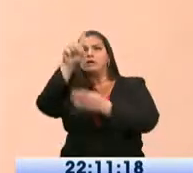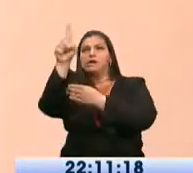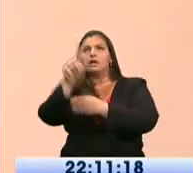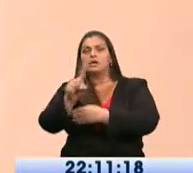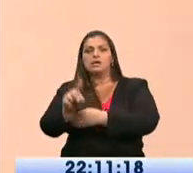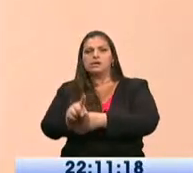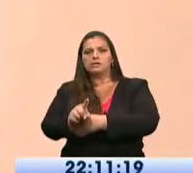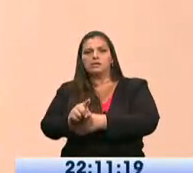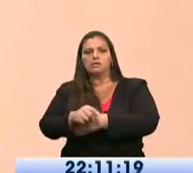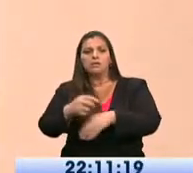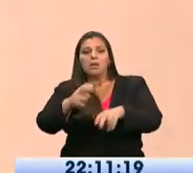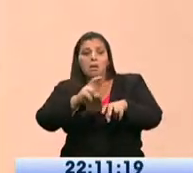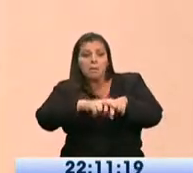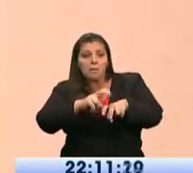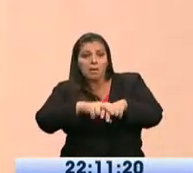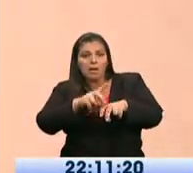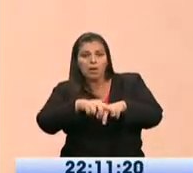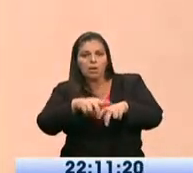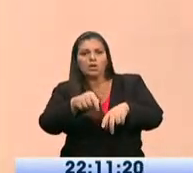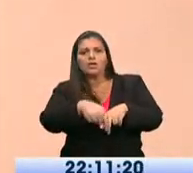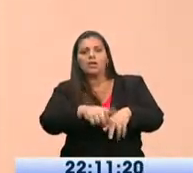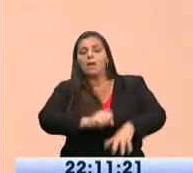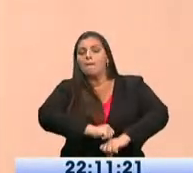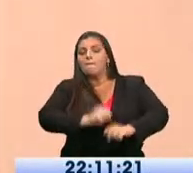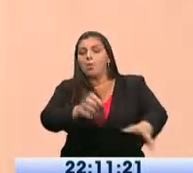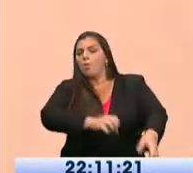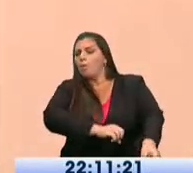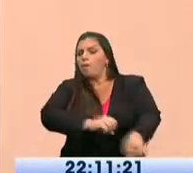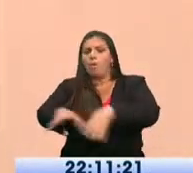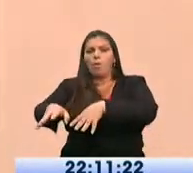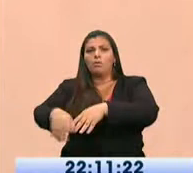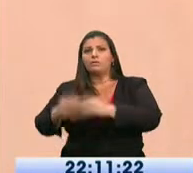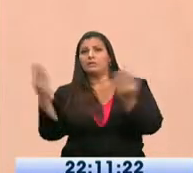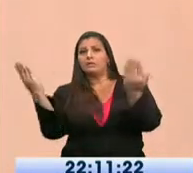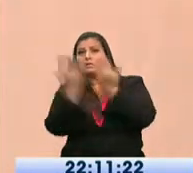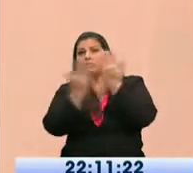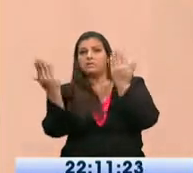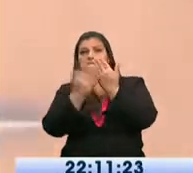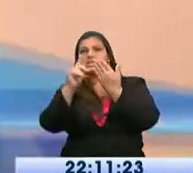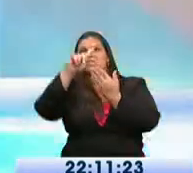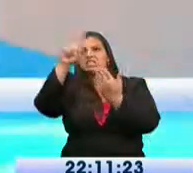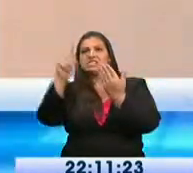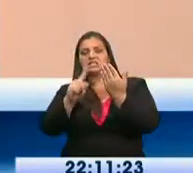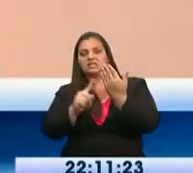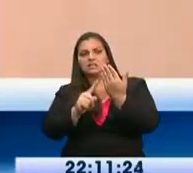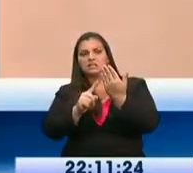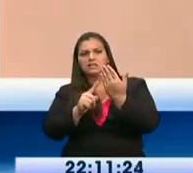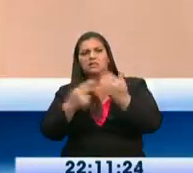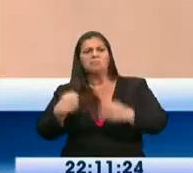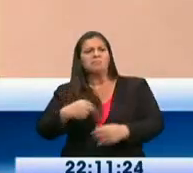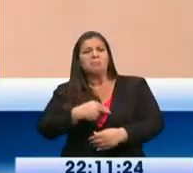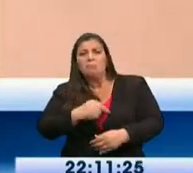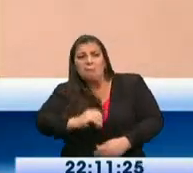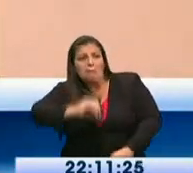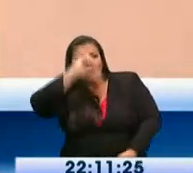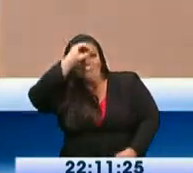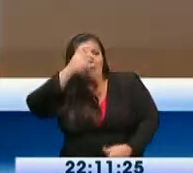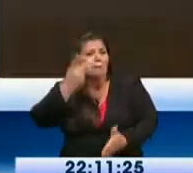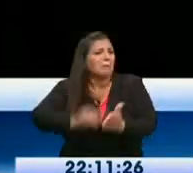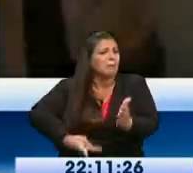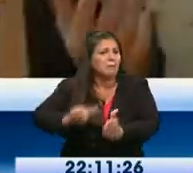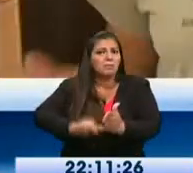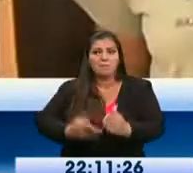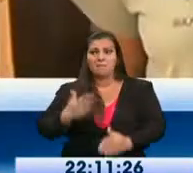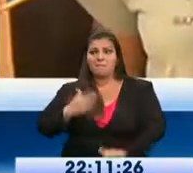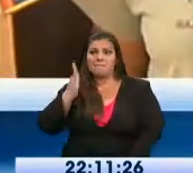que ese banco estaba aquí, del lado de allá, de las ventanas de allá también está quebrada. Nosotros no sabíamos ni qué era, ni qué mismo era. Mi mamá